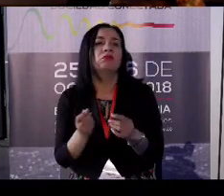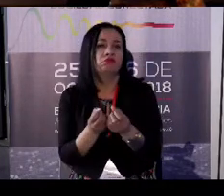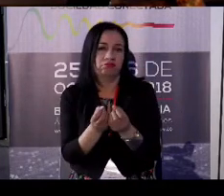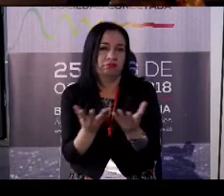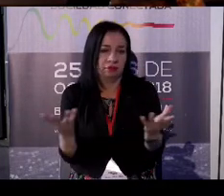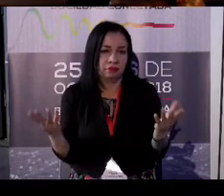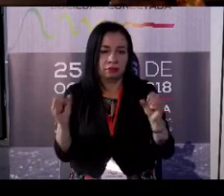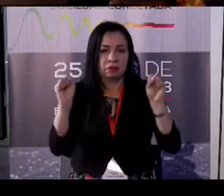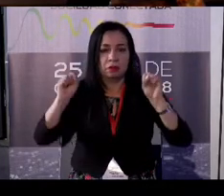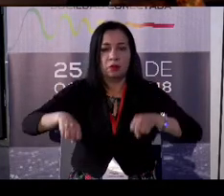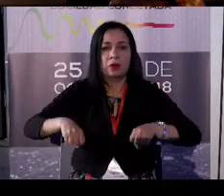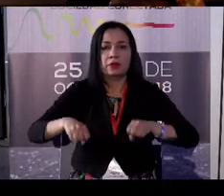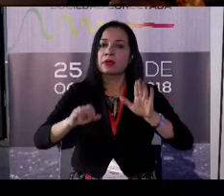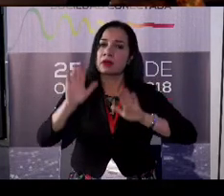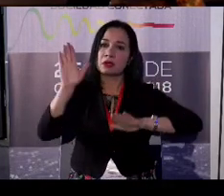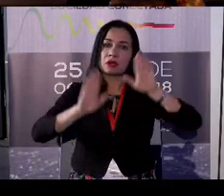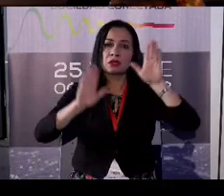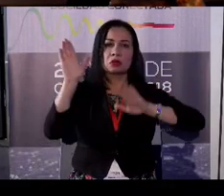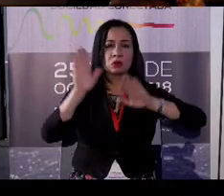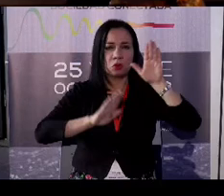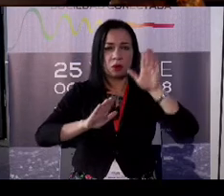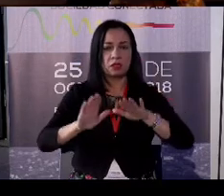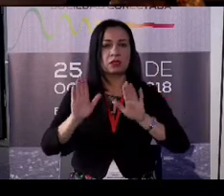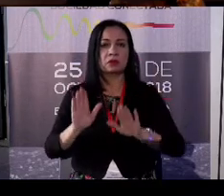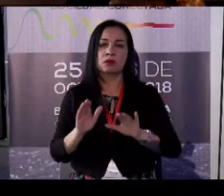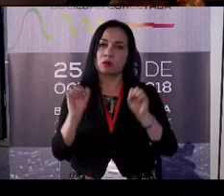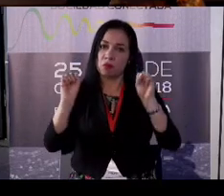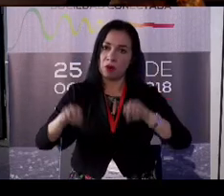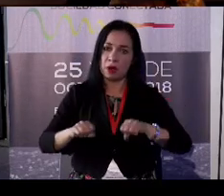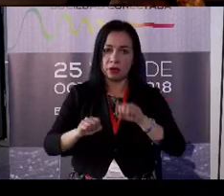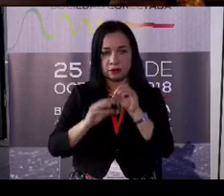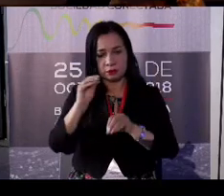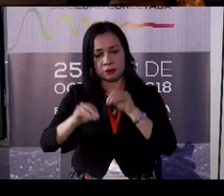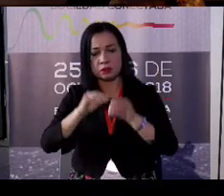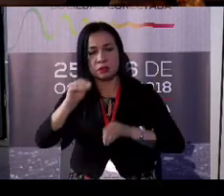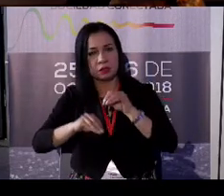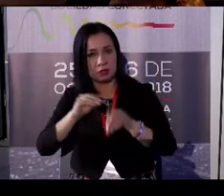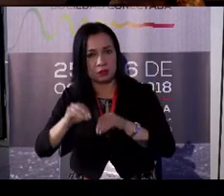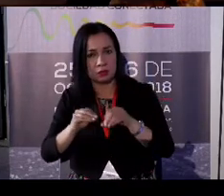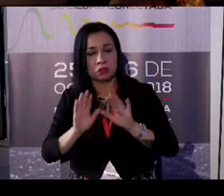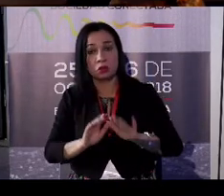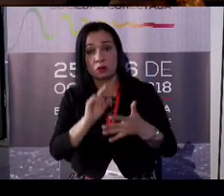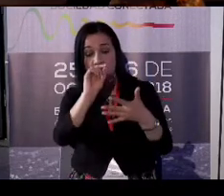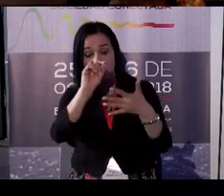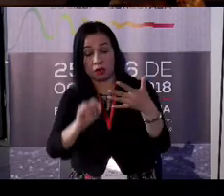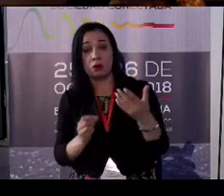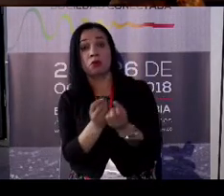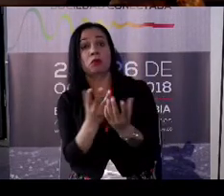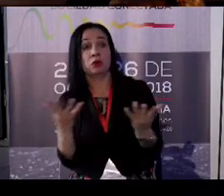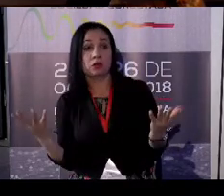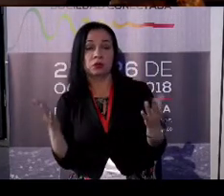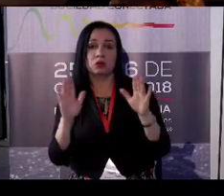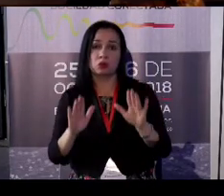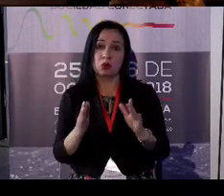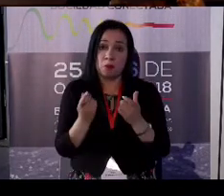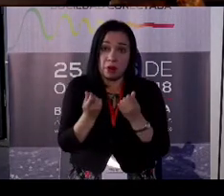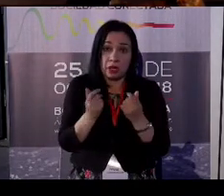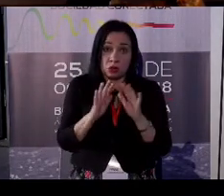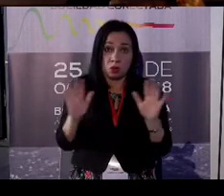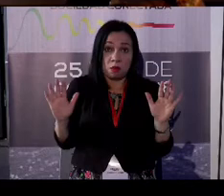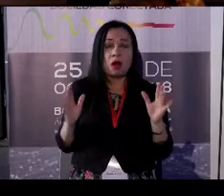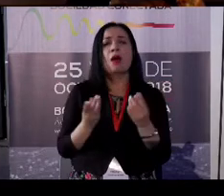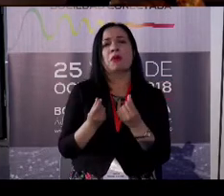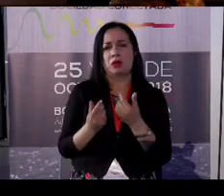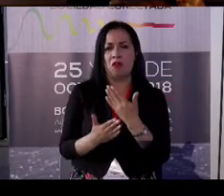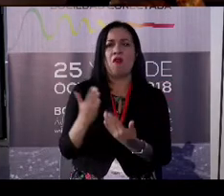sí, definitivamente puede diseñarse cuando el criterio es múltiple, no solamente el precio. Obviamente el precio es